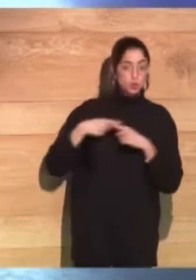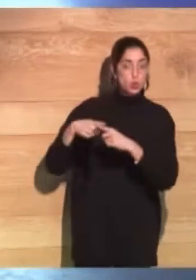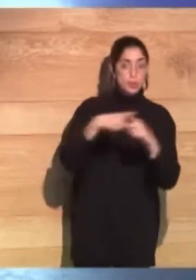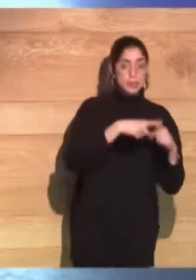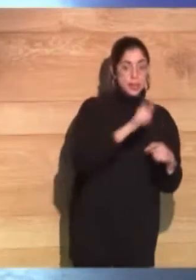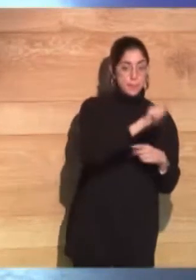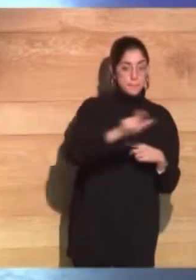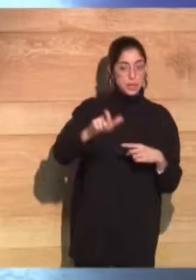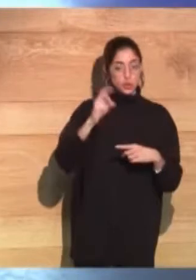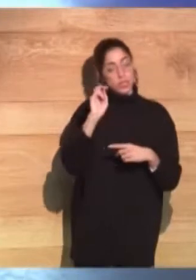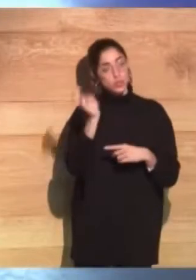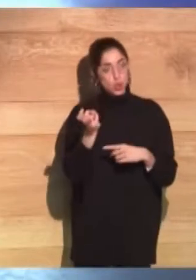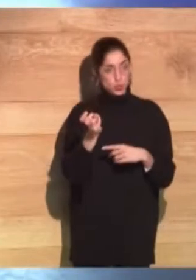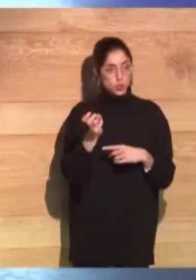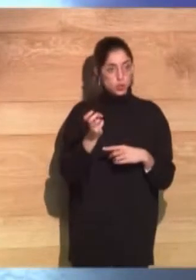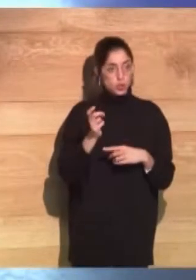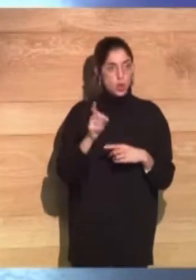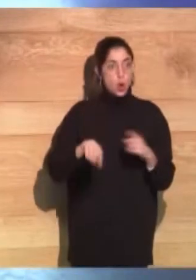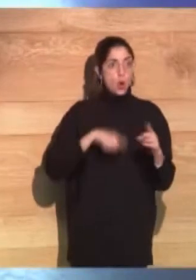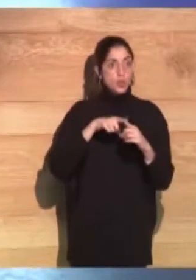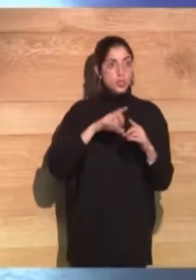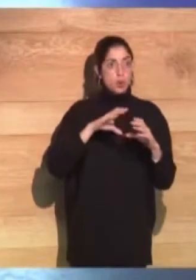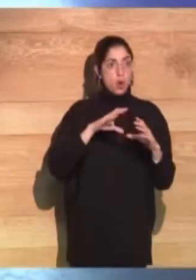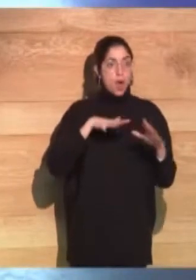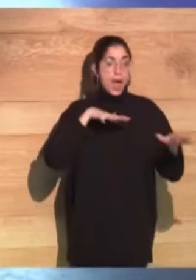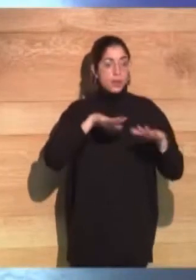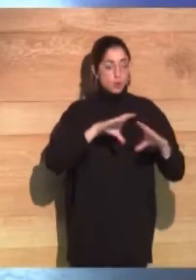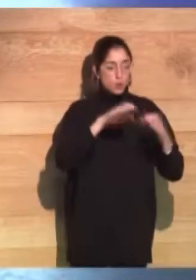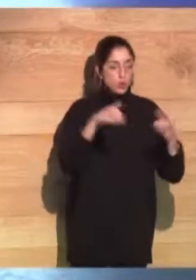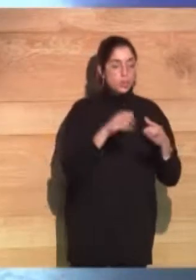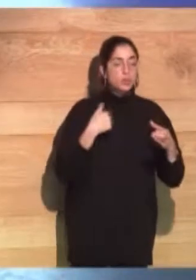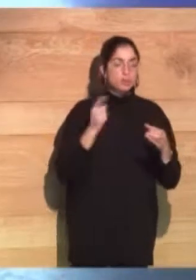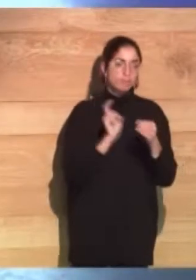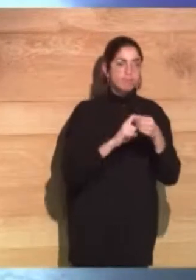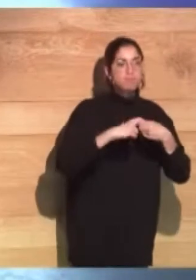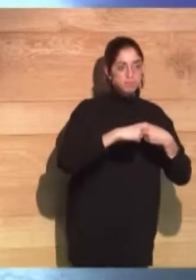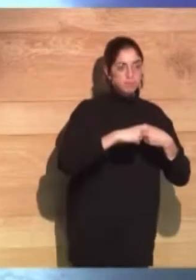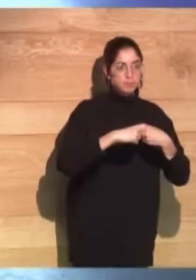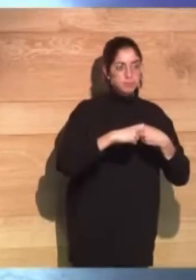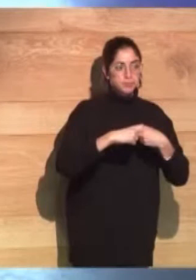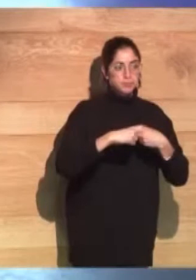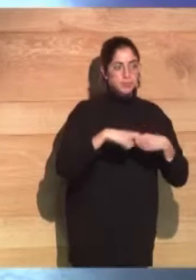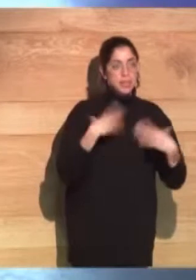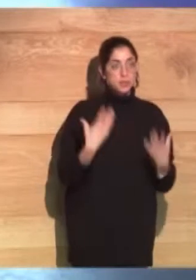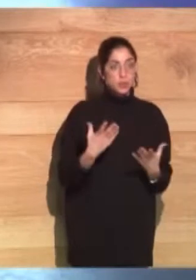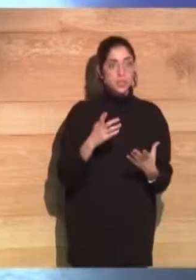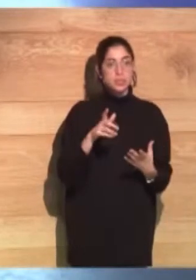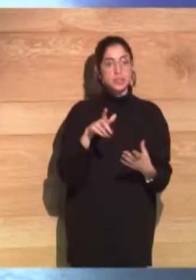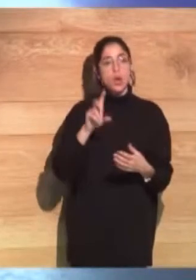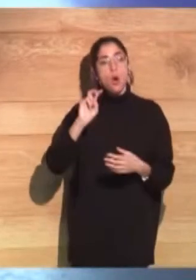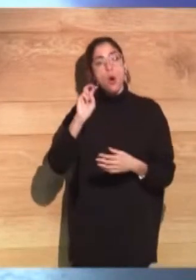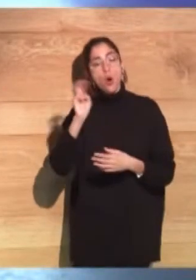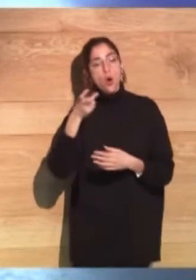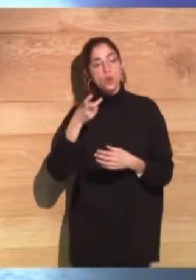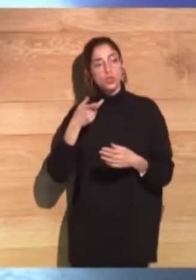y queriendo ser parte de una acción colectiva. Y otros que también mostraron